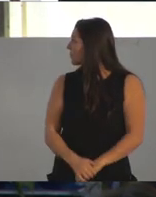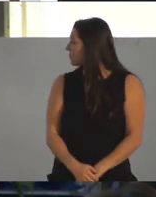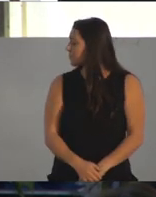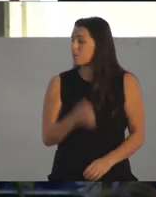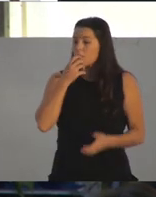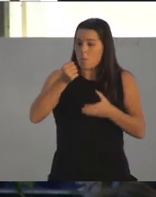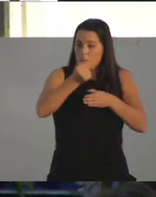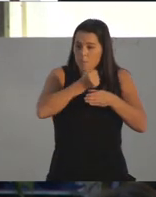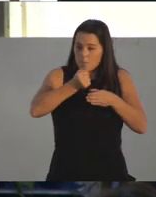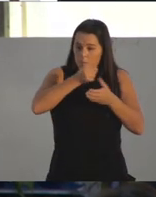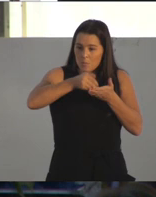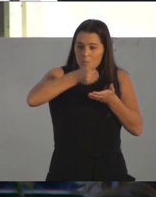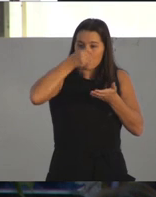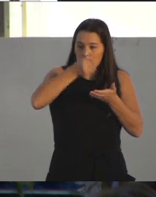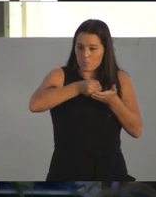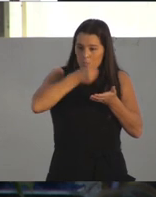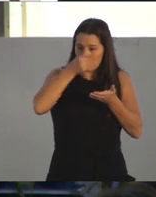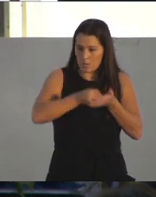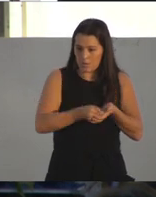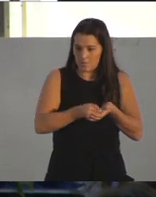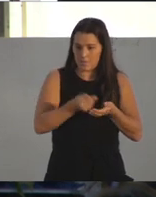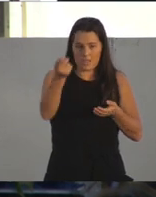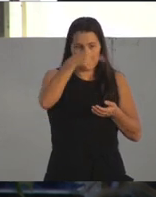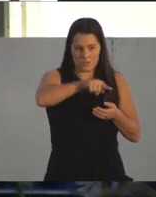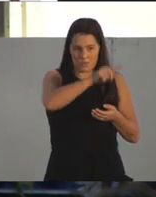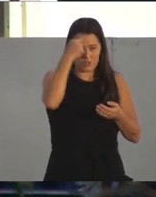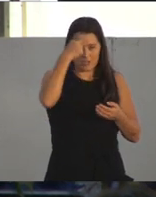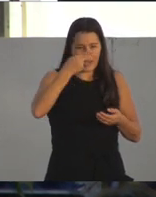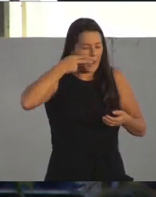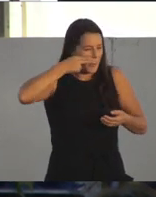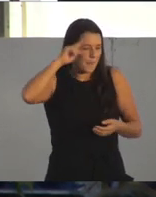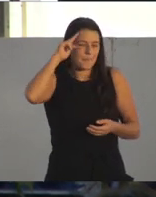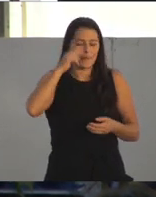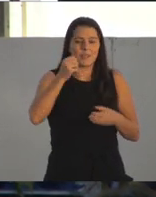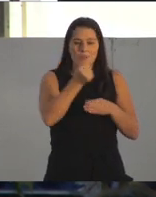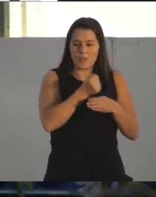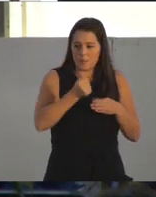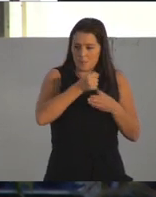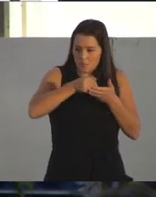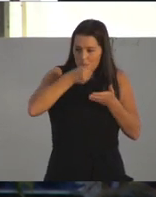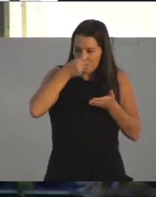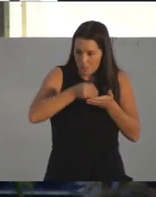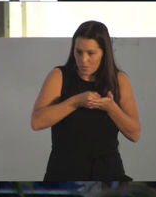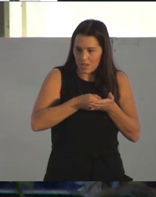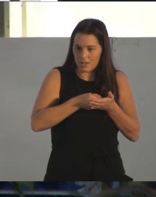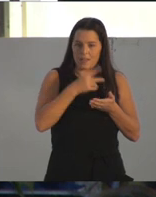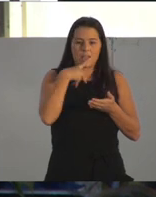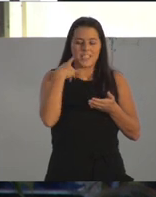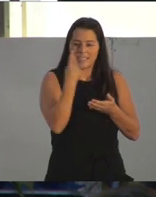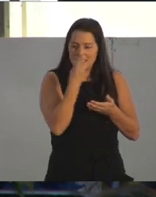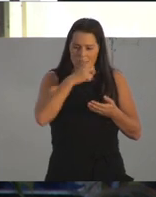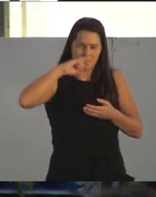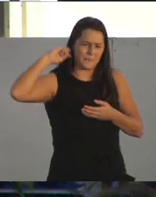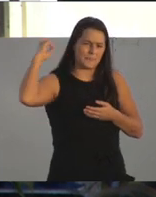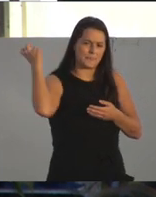puré. Vamos, los aspaces somos unos expertos en hacer purés. Los hacemos de todos tipos, consistencias y sabores. El puré